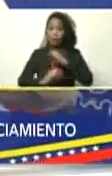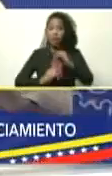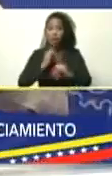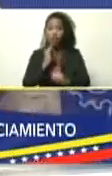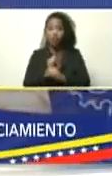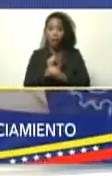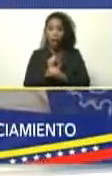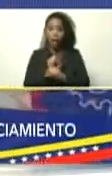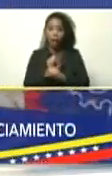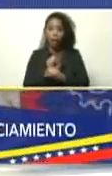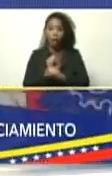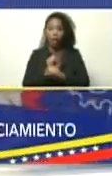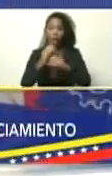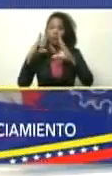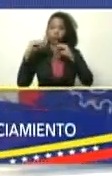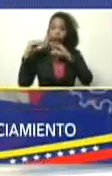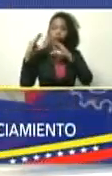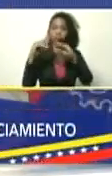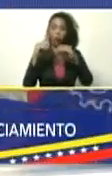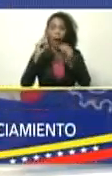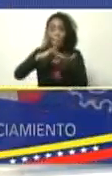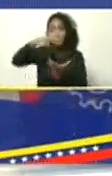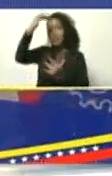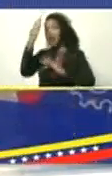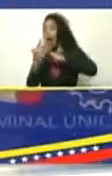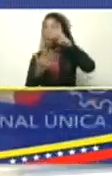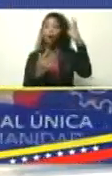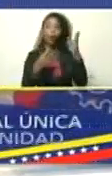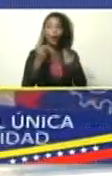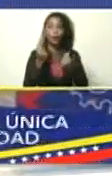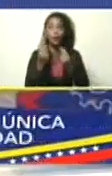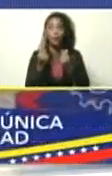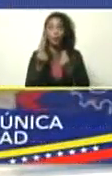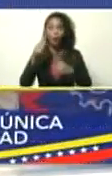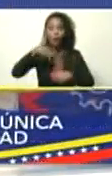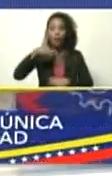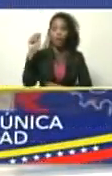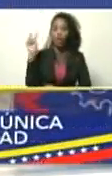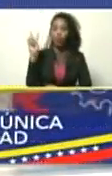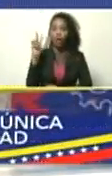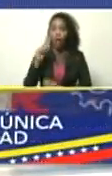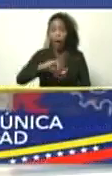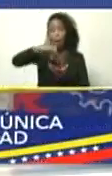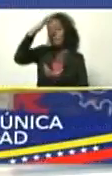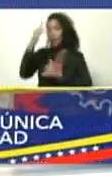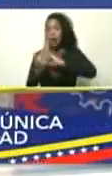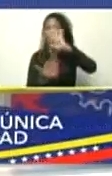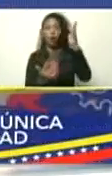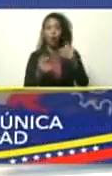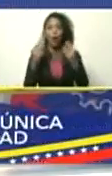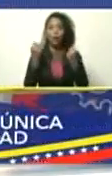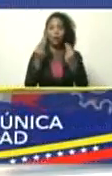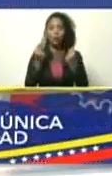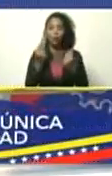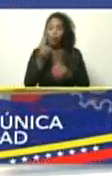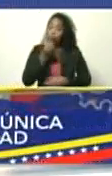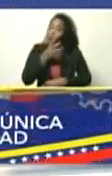Internacionalmente se habla del milagro económico de Venezuela. Y el milagro económico,